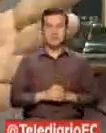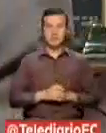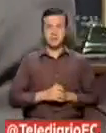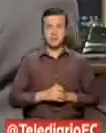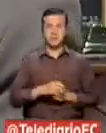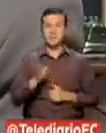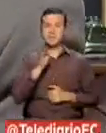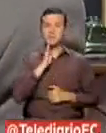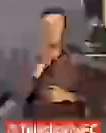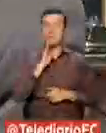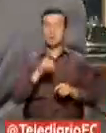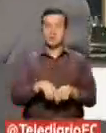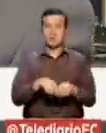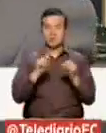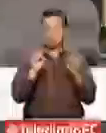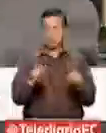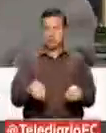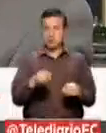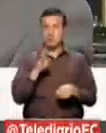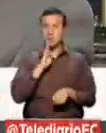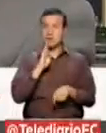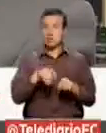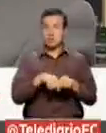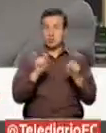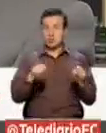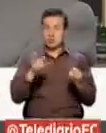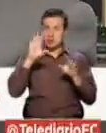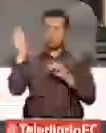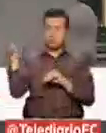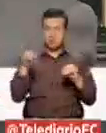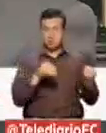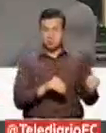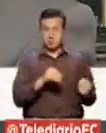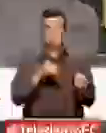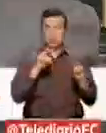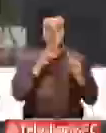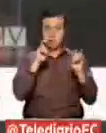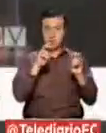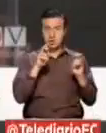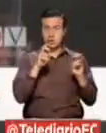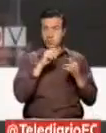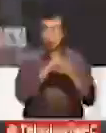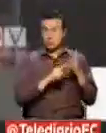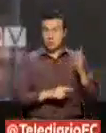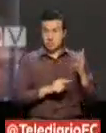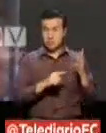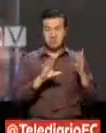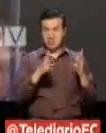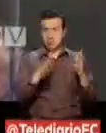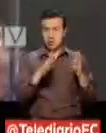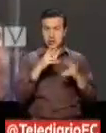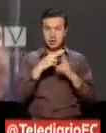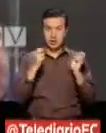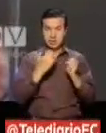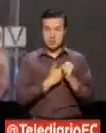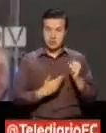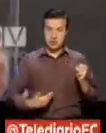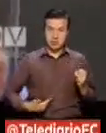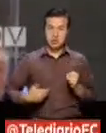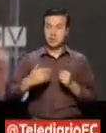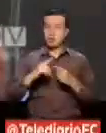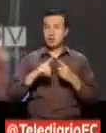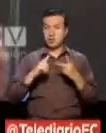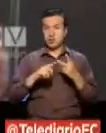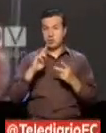Bélgica no tiene ningún convenio de extradición respecto al delito de plagio. Tanto para el exmandatario como para Pablo Romero,